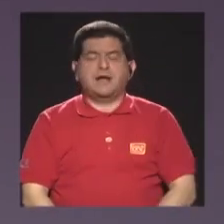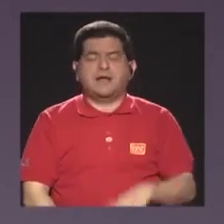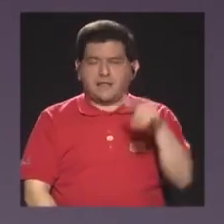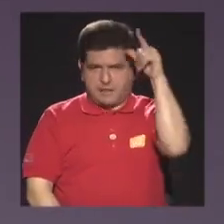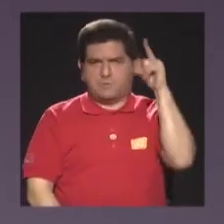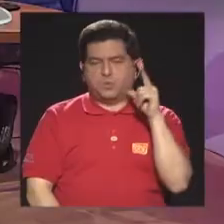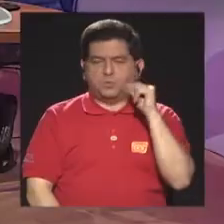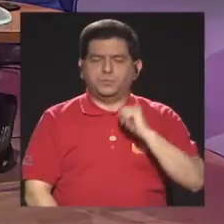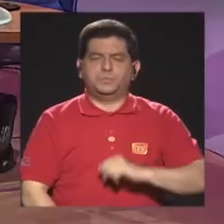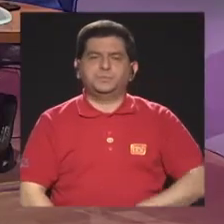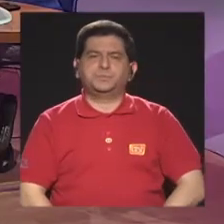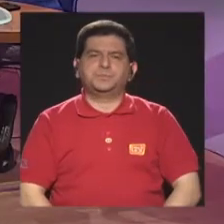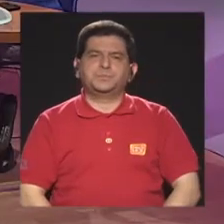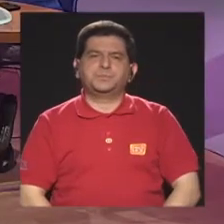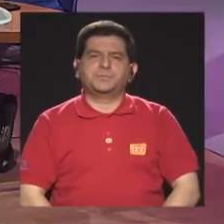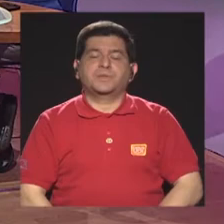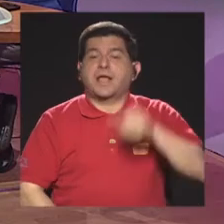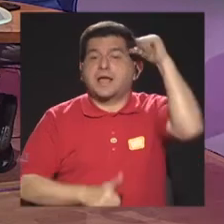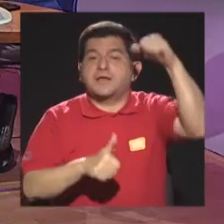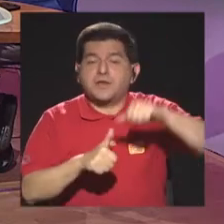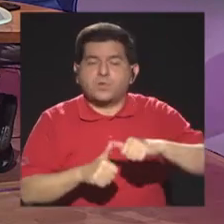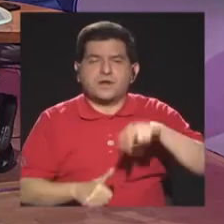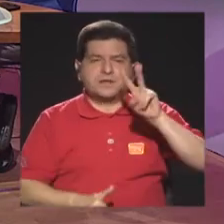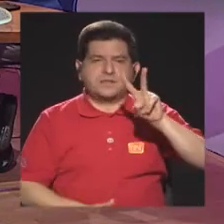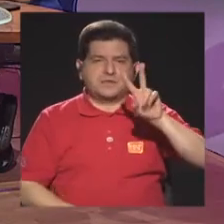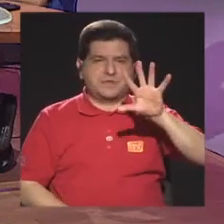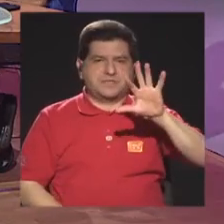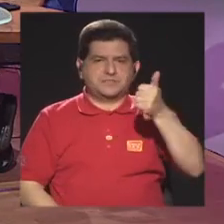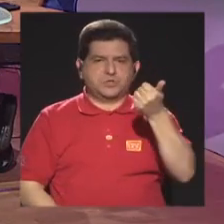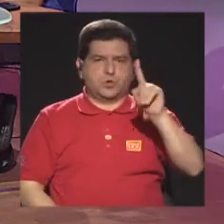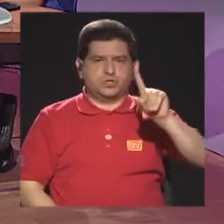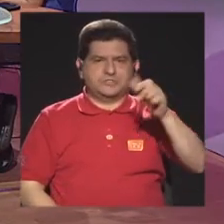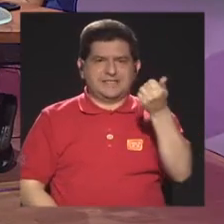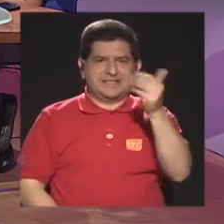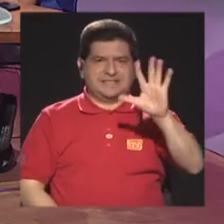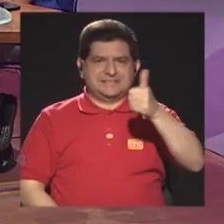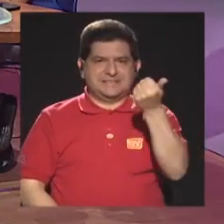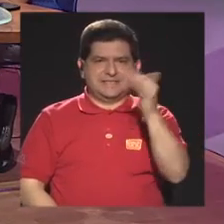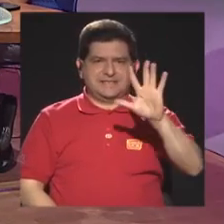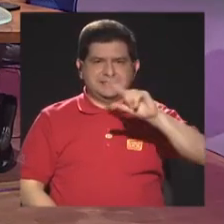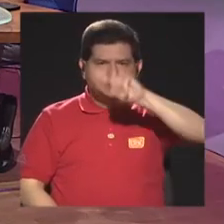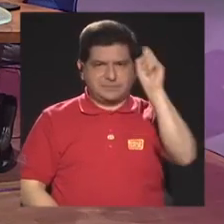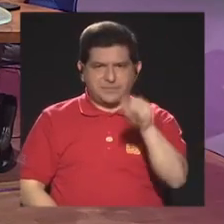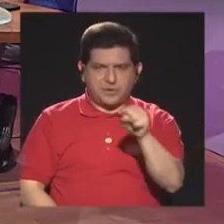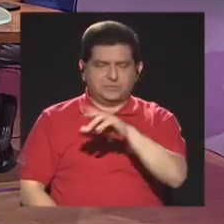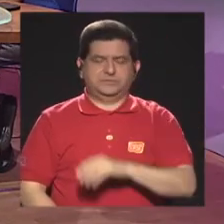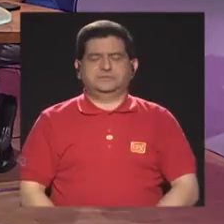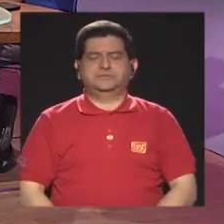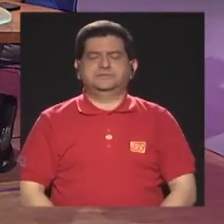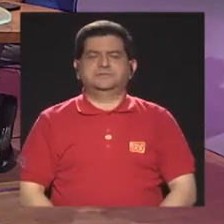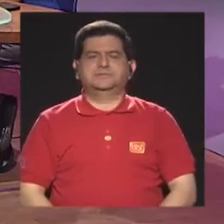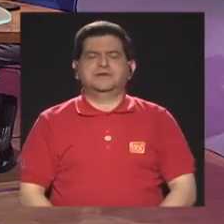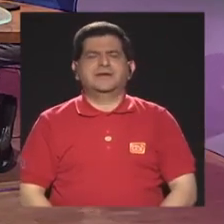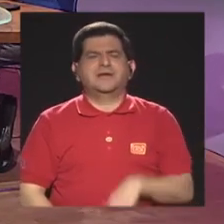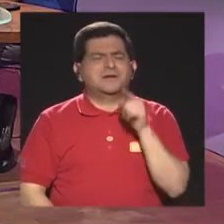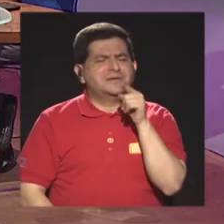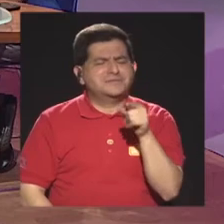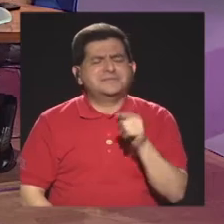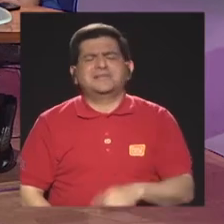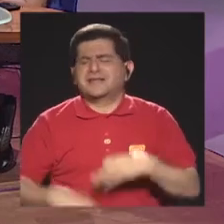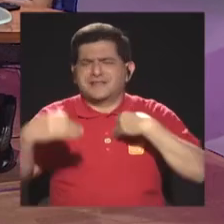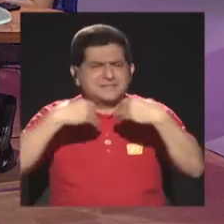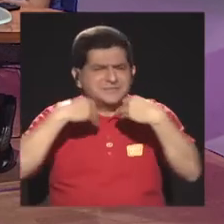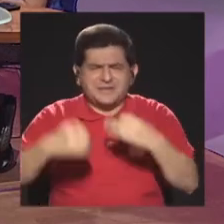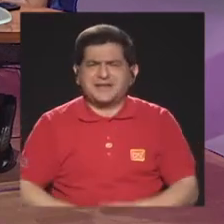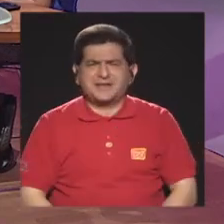Limón. Entonces, les recuerdo 2511-1515 para sus preguntas. Doña Anne, cuéntenos qué es Habdeba y qué hacen